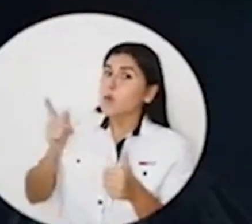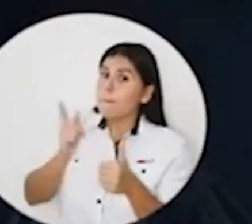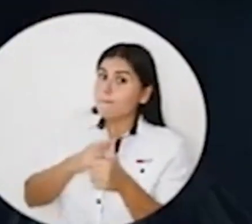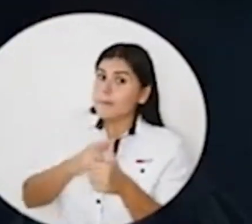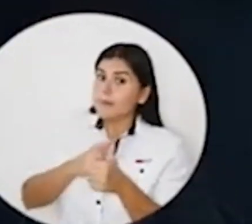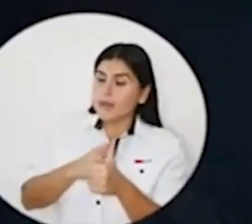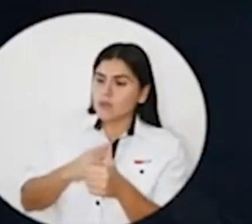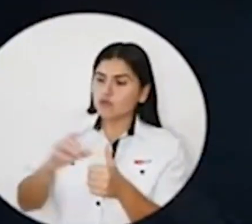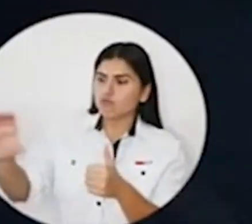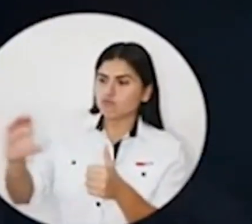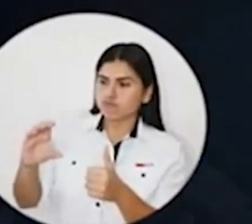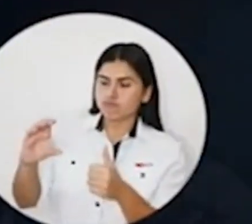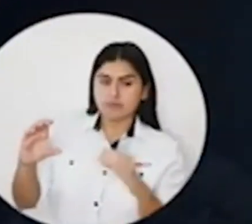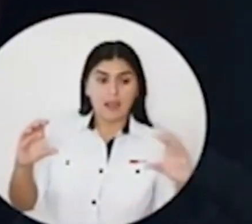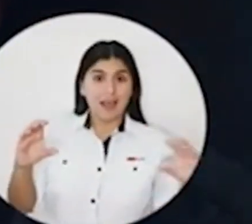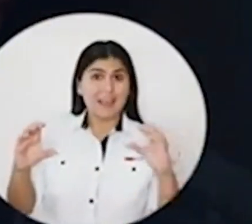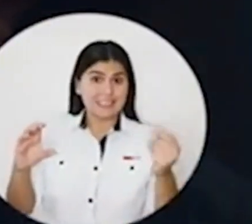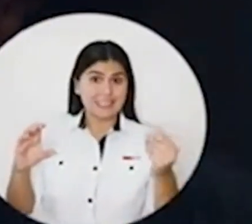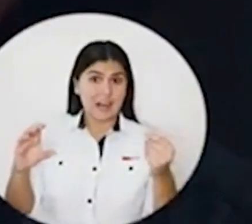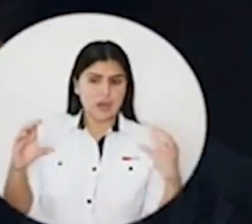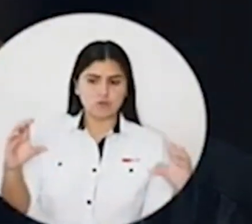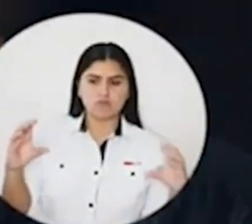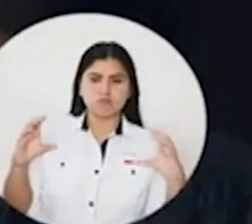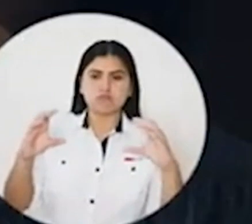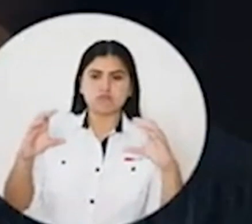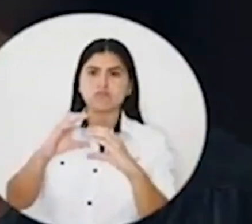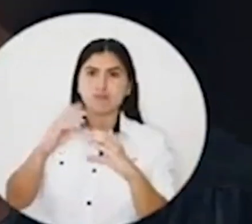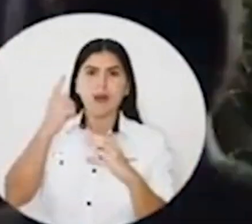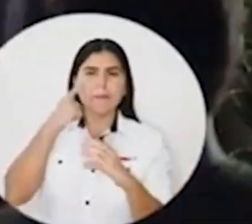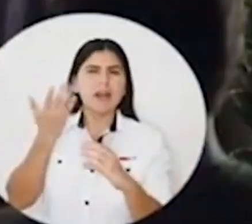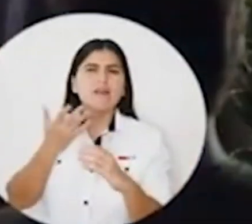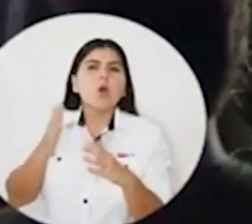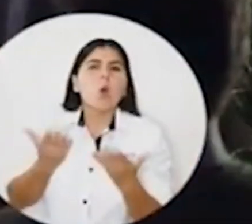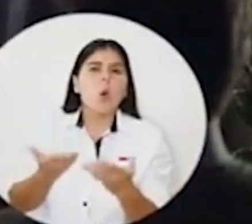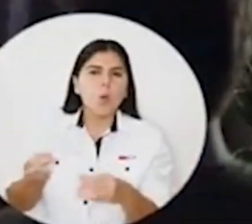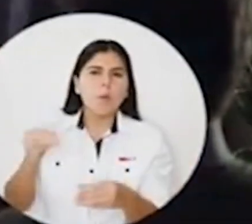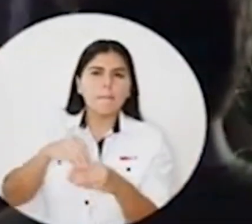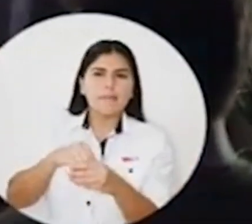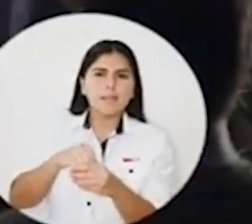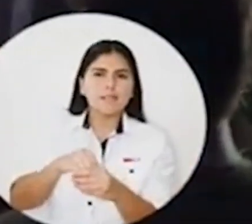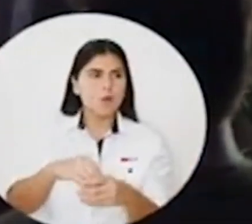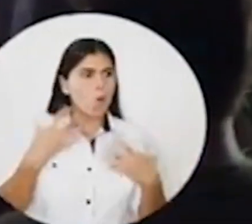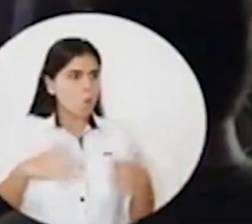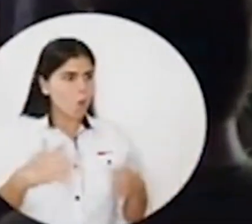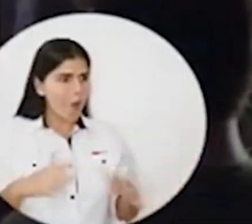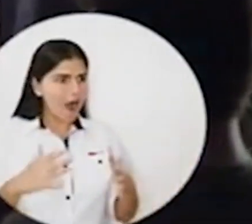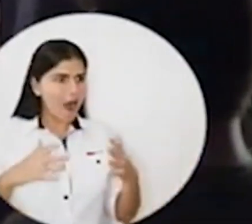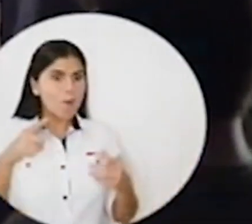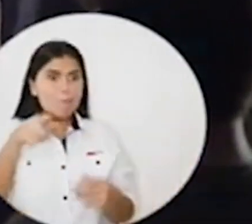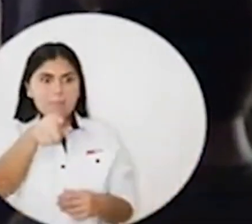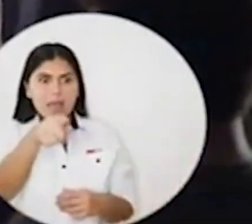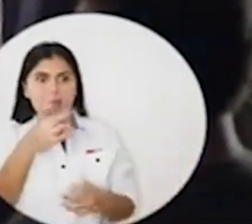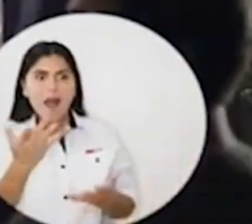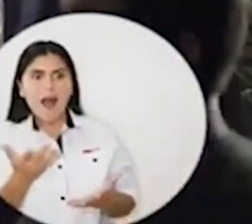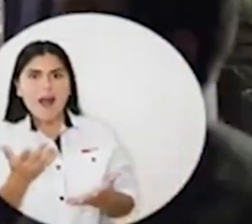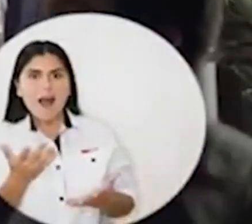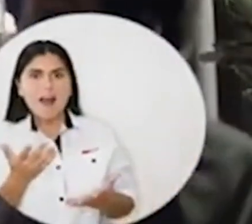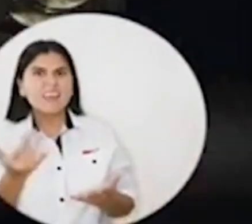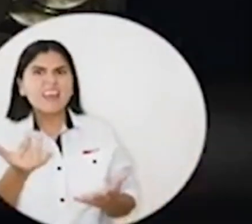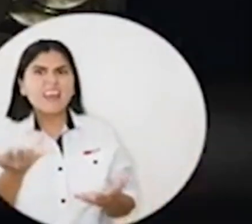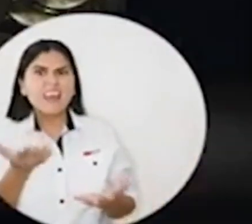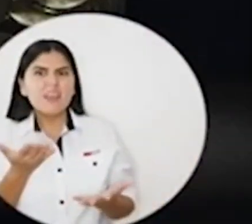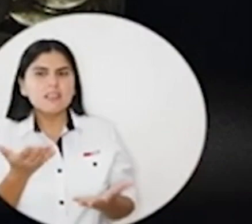Bueno, primero voy a juntarlo con mi salario para ver cuánto puedo invertir. ¡Oh! ¿Qué es aquello? ¿Qué